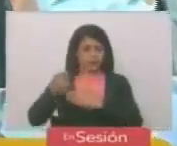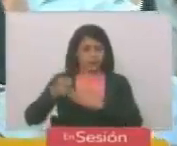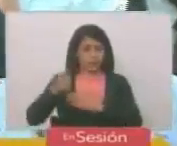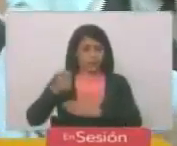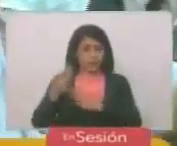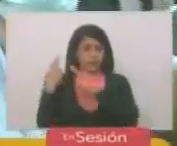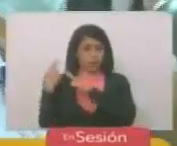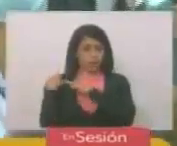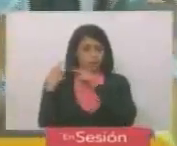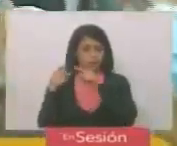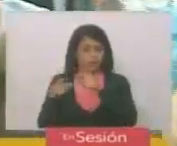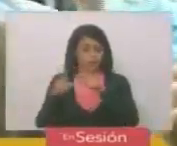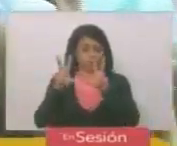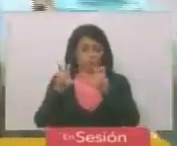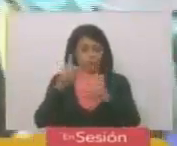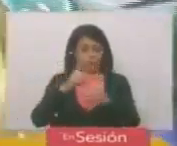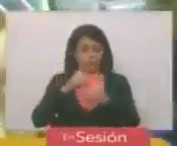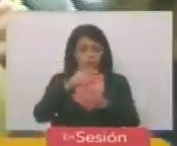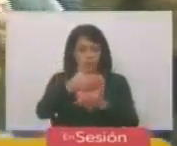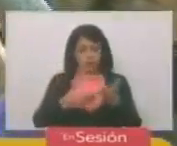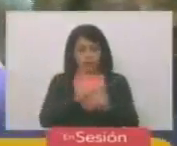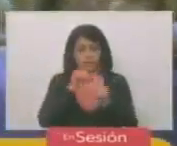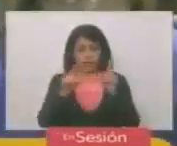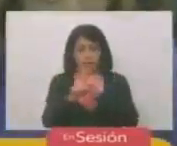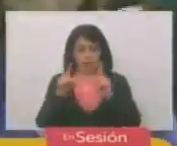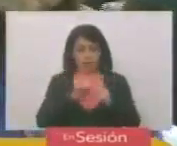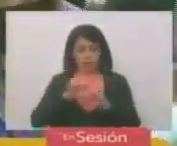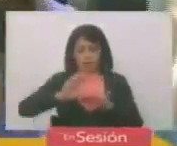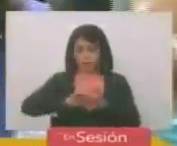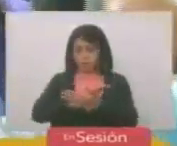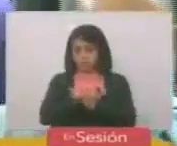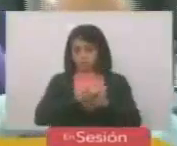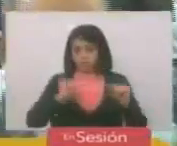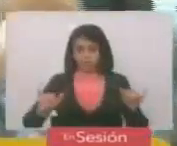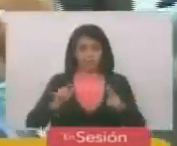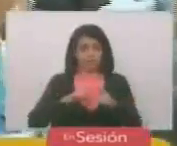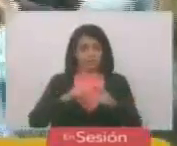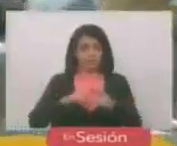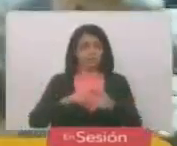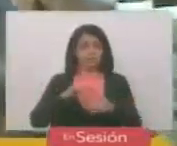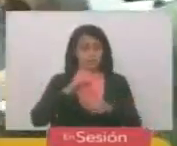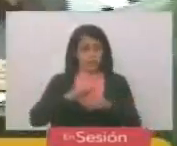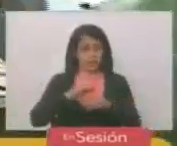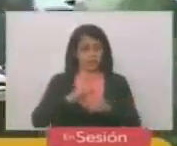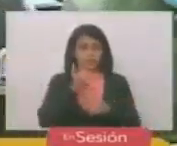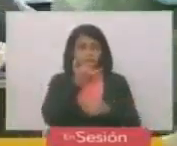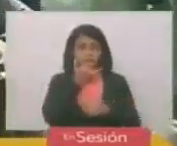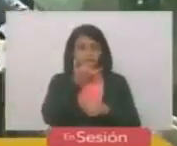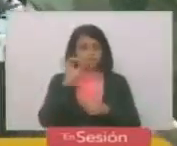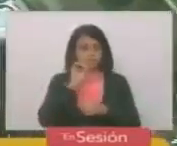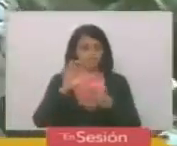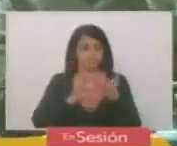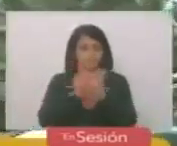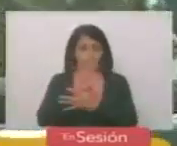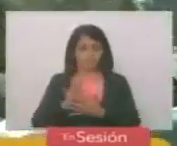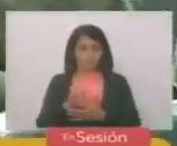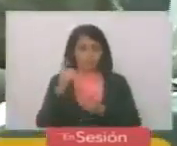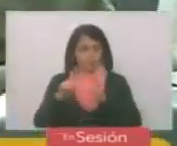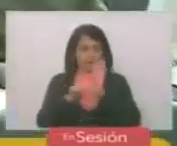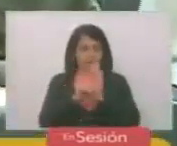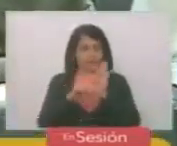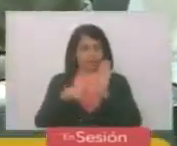competente, la actualización, la rectificación o la destrucción de aquellos si fuesen erróneos o afectasen